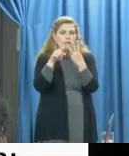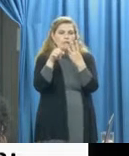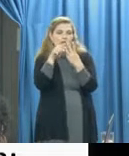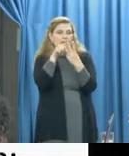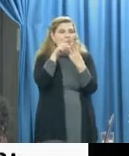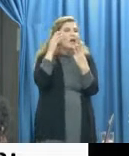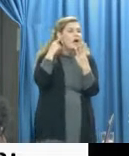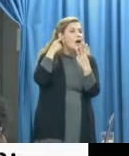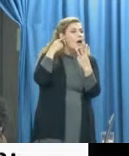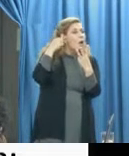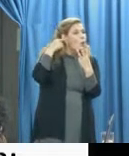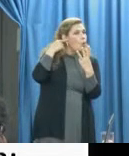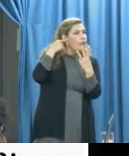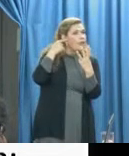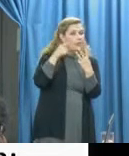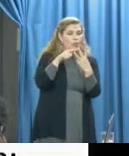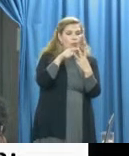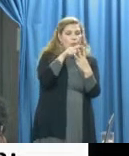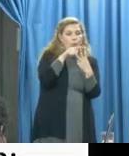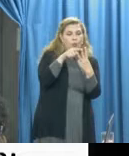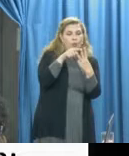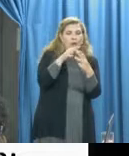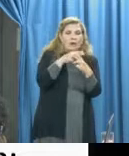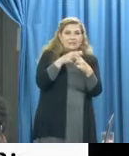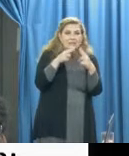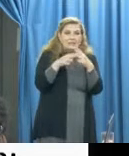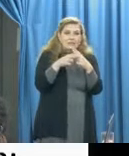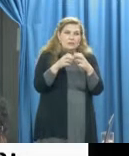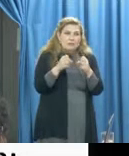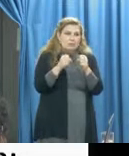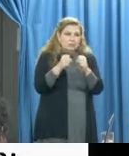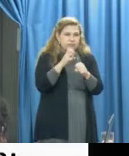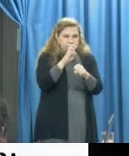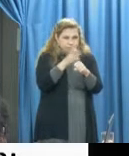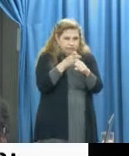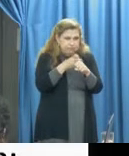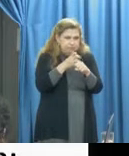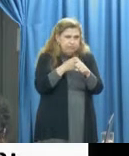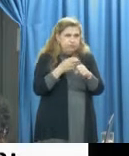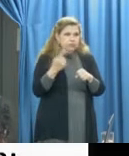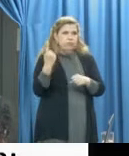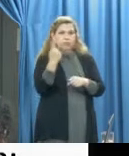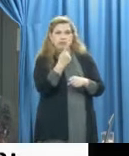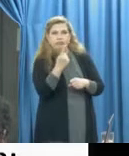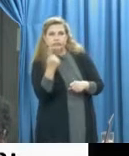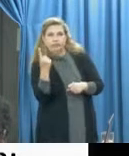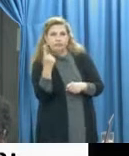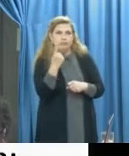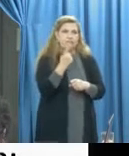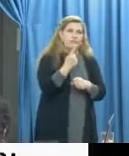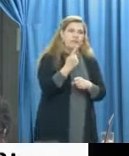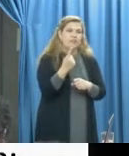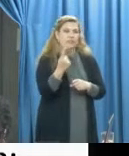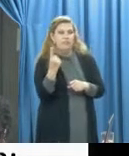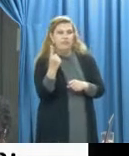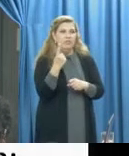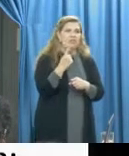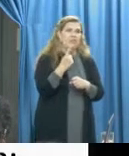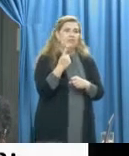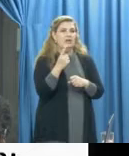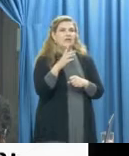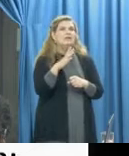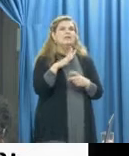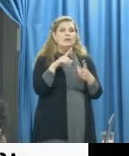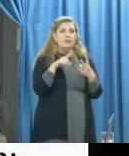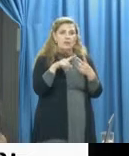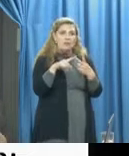el hueso del oído interno. El síndrome de Meniere hereditario, que es vértigo,